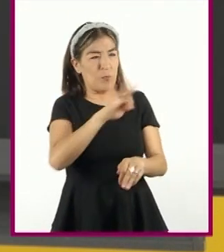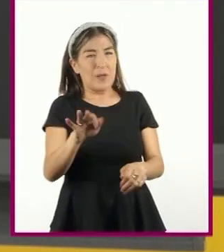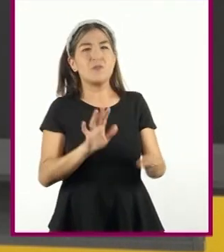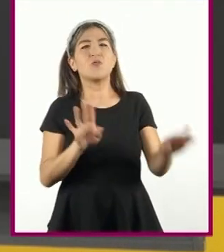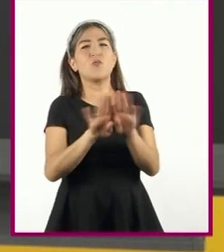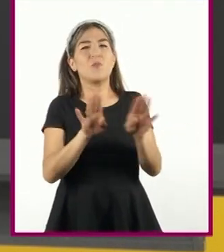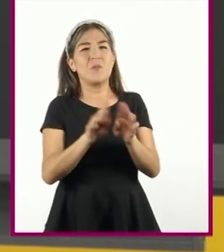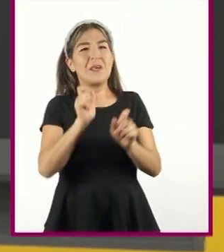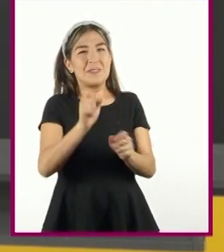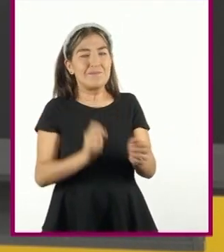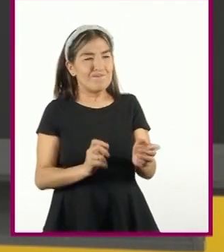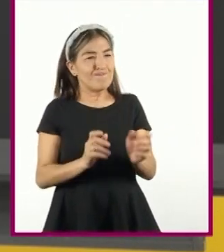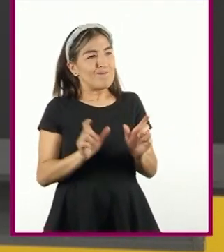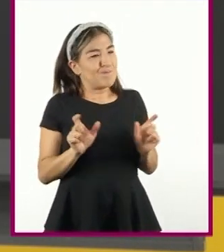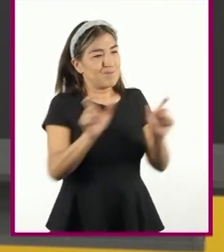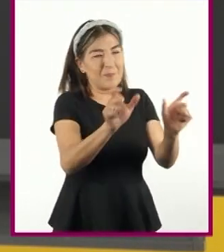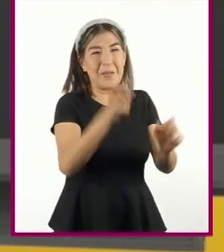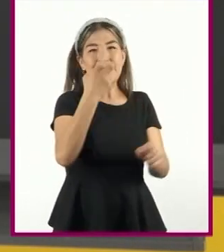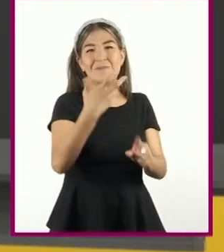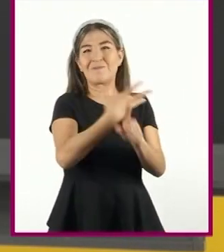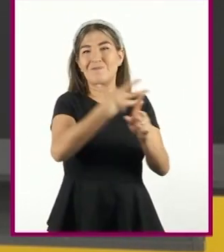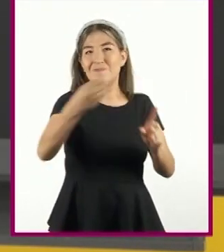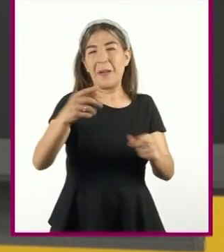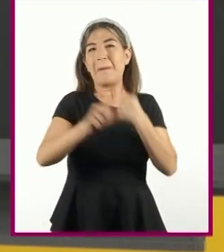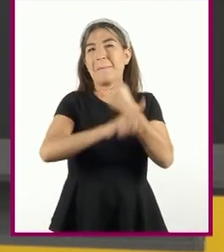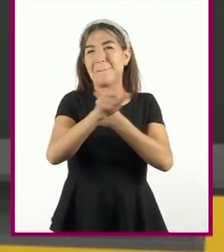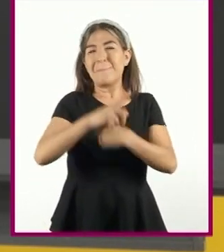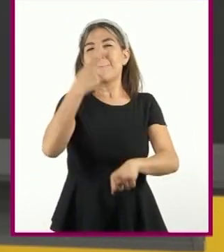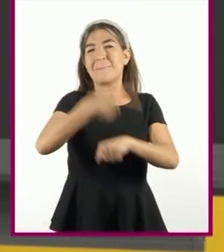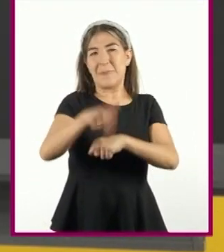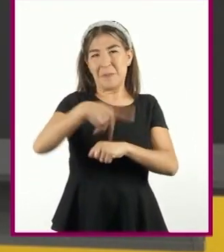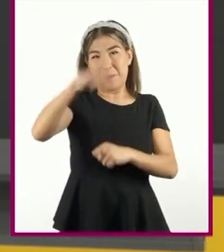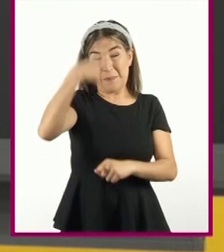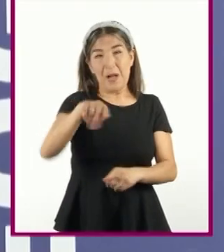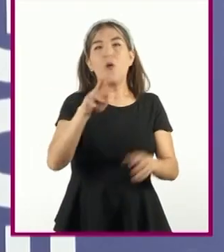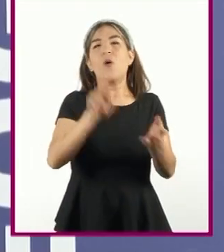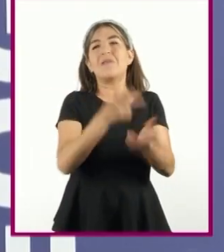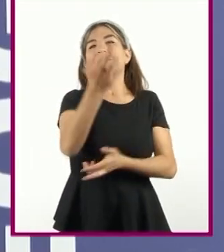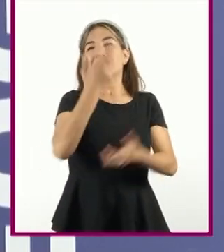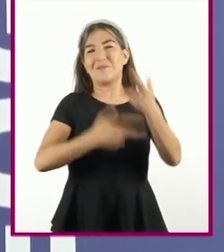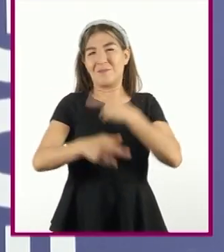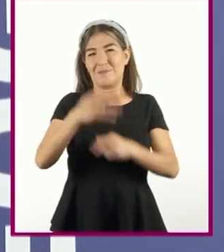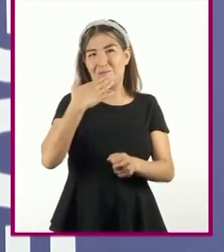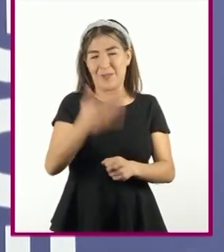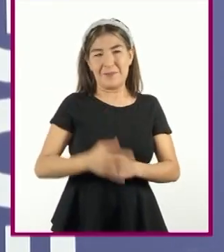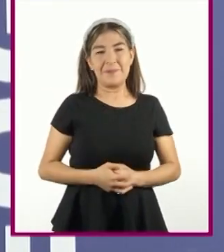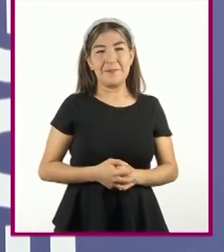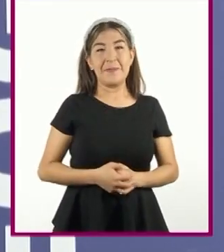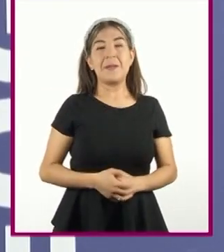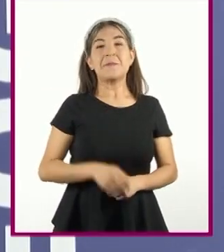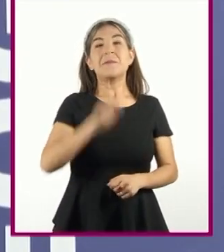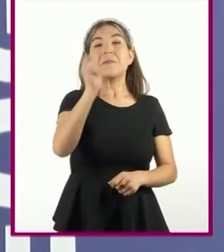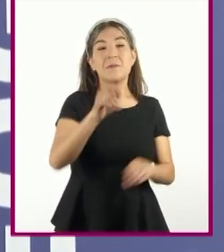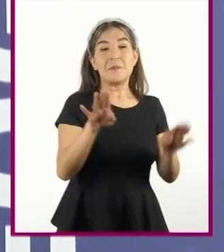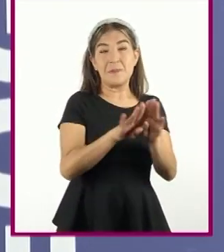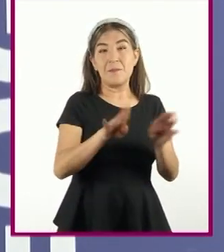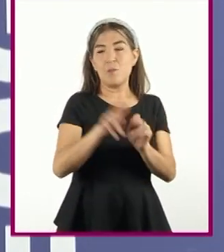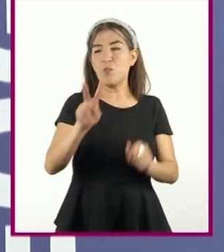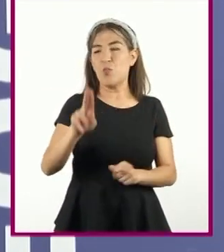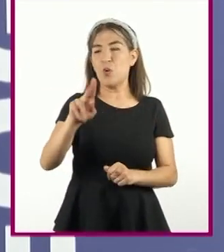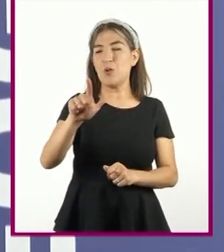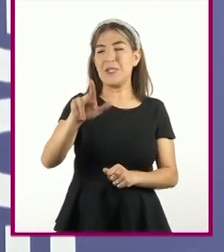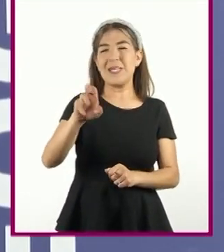ante cualquier riesgo, así como a su capacidad de recuperarse? Además, la vulnerabilidad